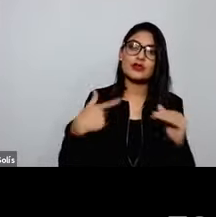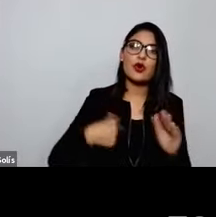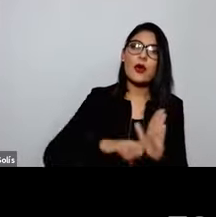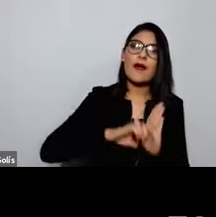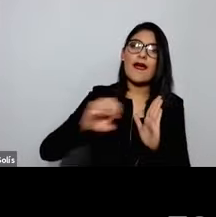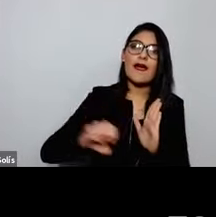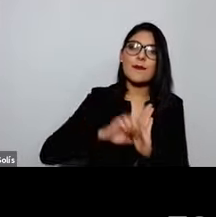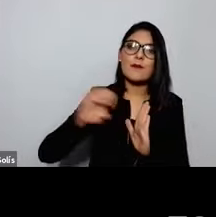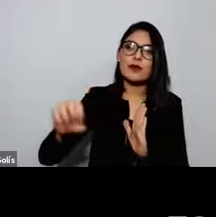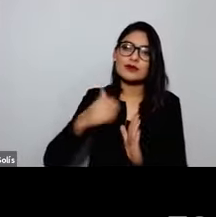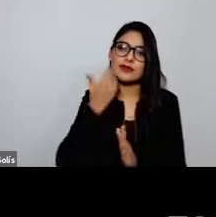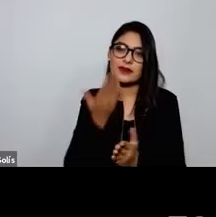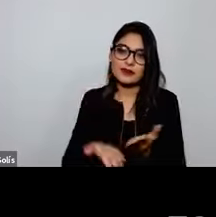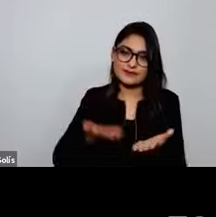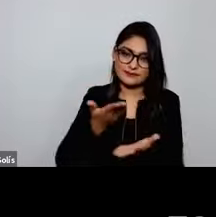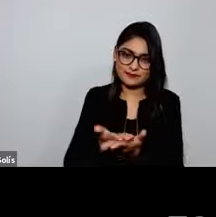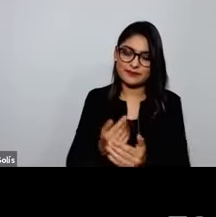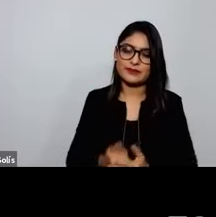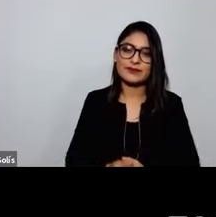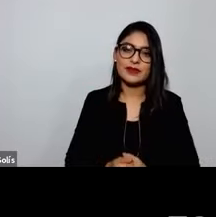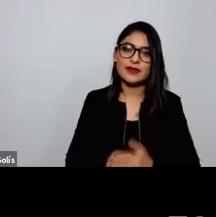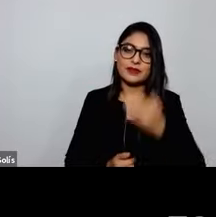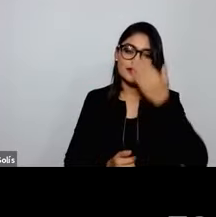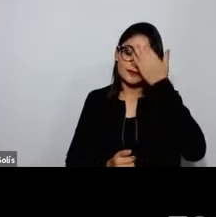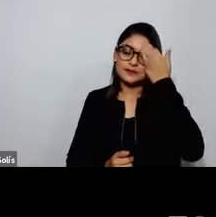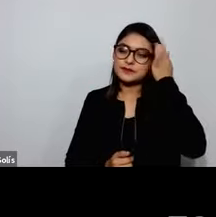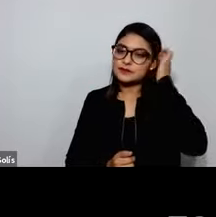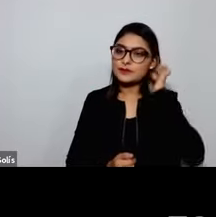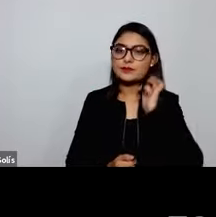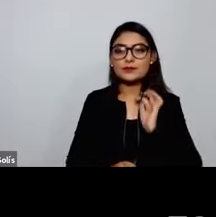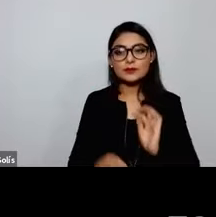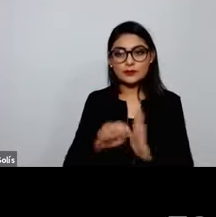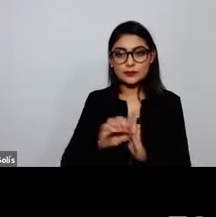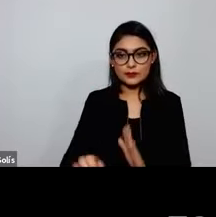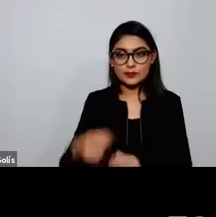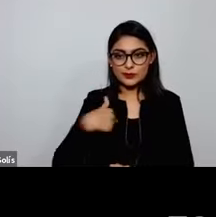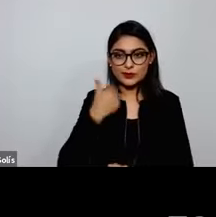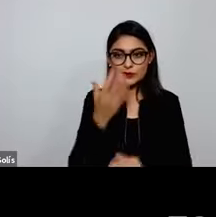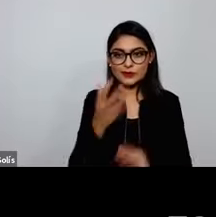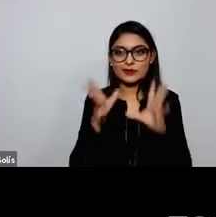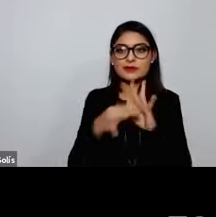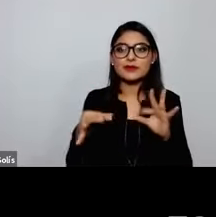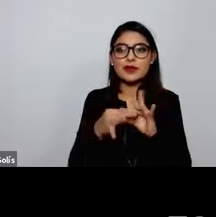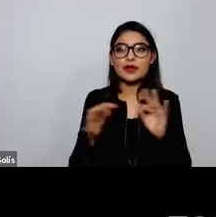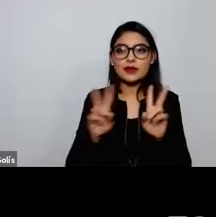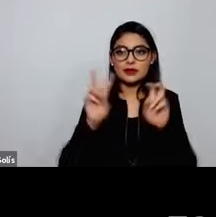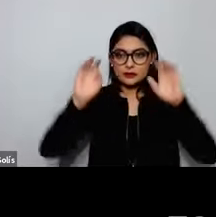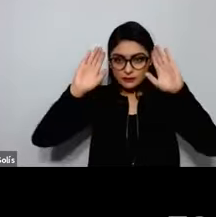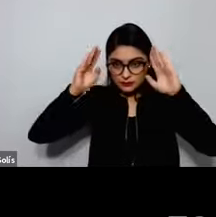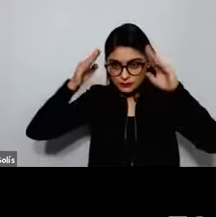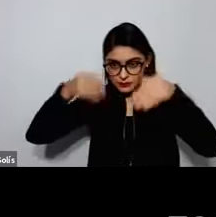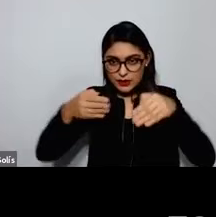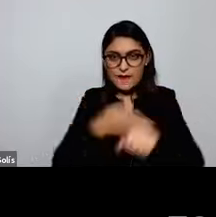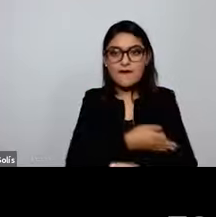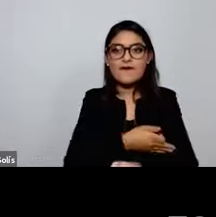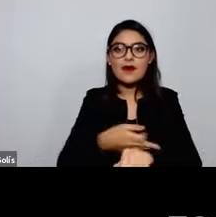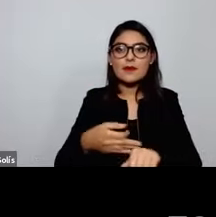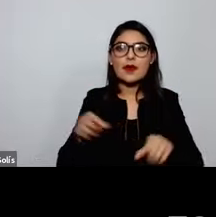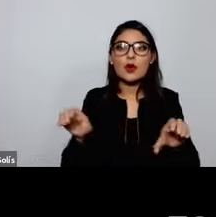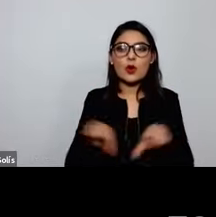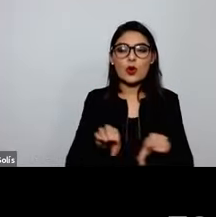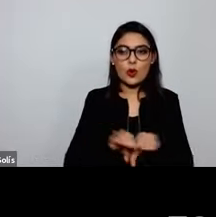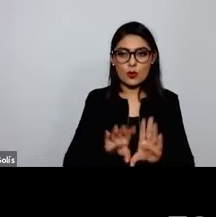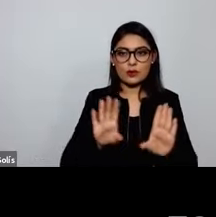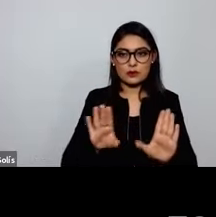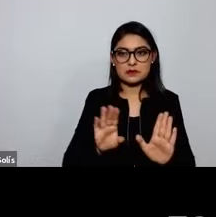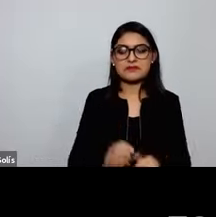ilustrativos de la Suprema Corte. Me referiré sobre todo a casos en el ámbito familiar. Comienzo con guarda y